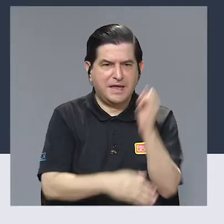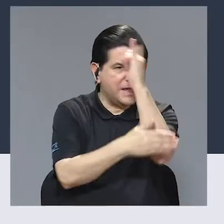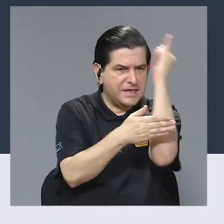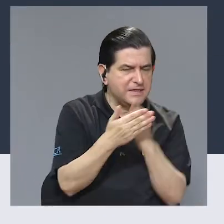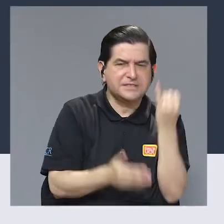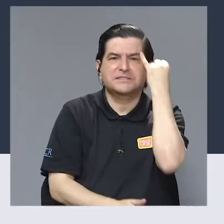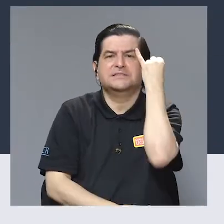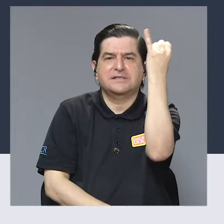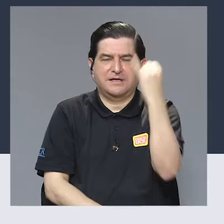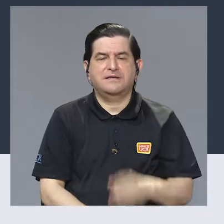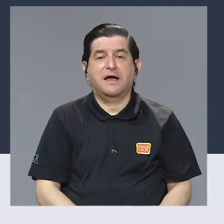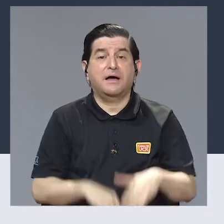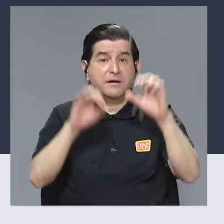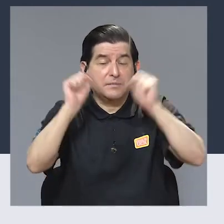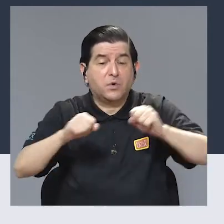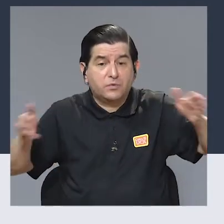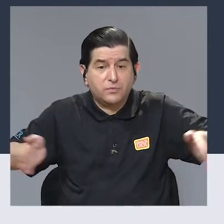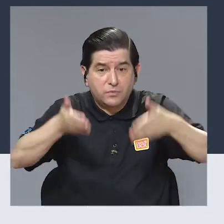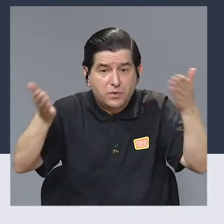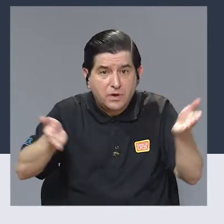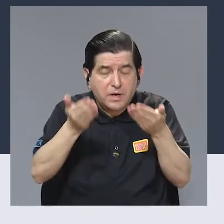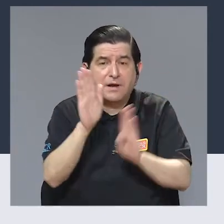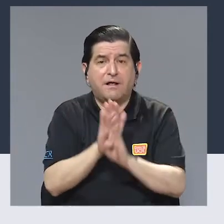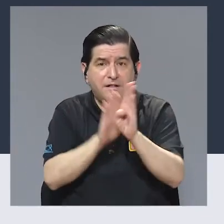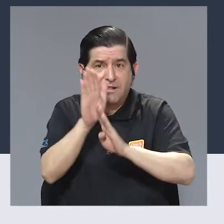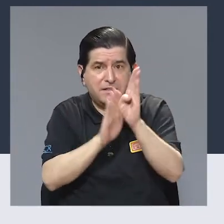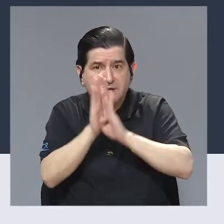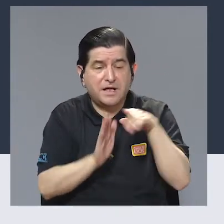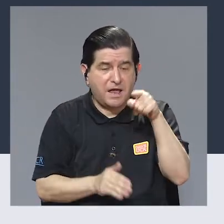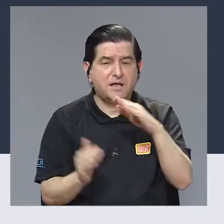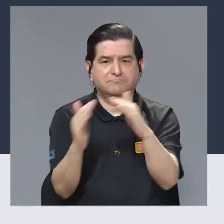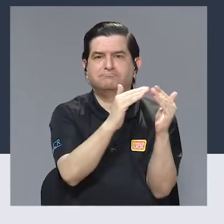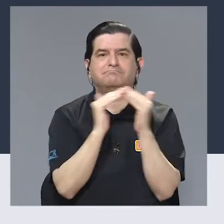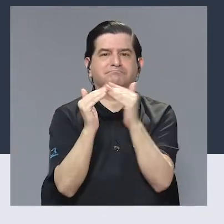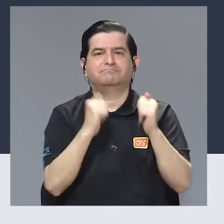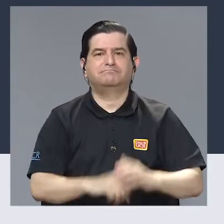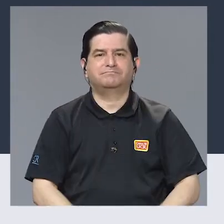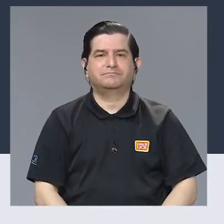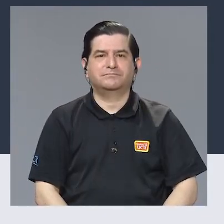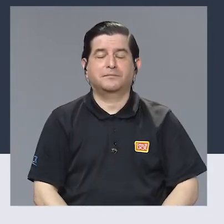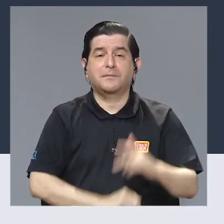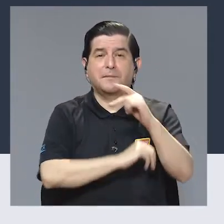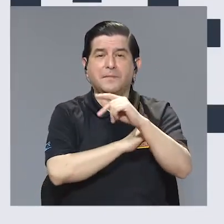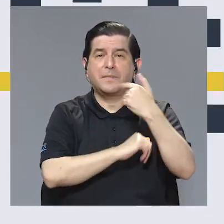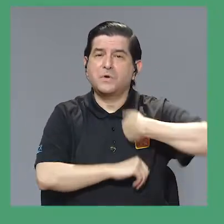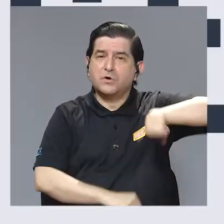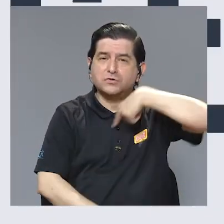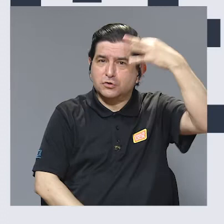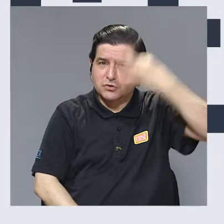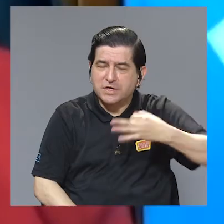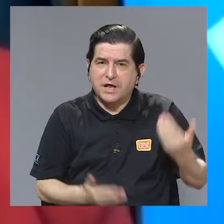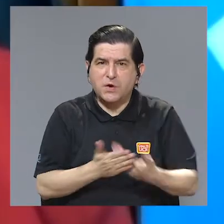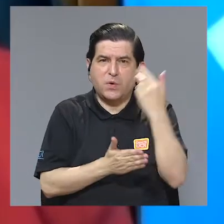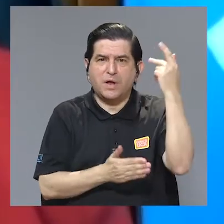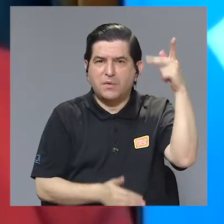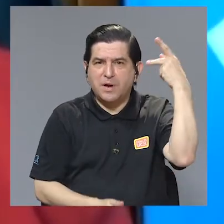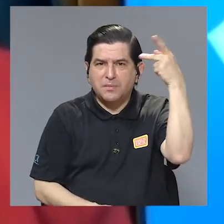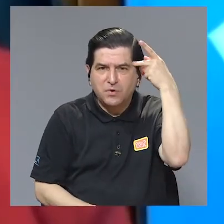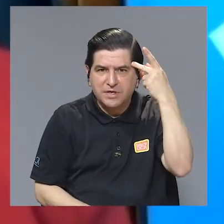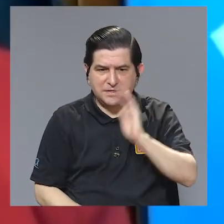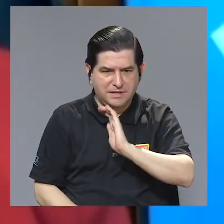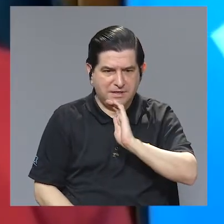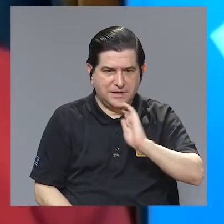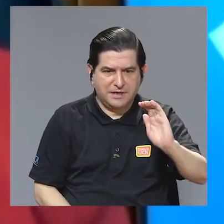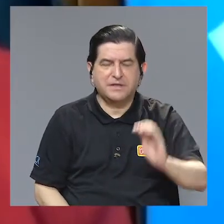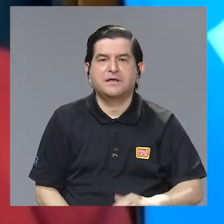y diseñar iniciativas capaces de promover el máximo desarrollo de dicha población. Nos parece que en esta nueva Política Nacional de